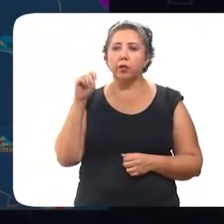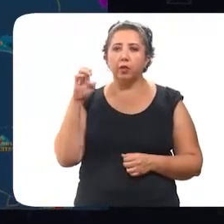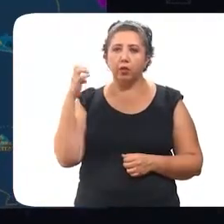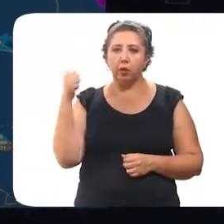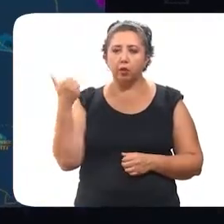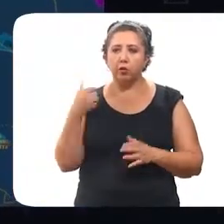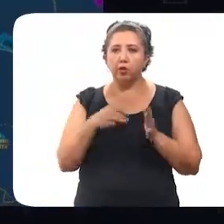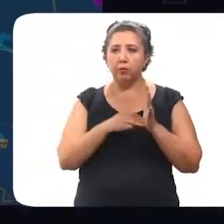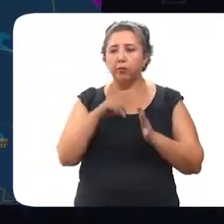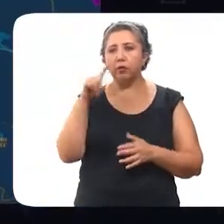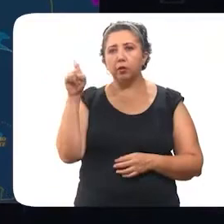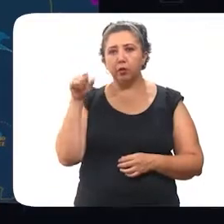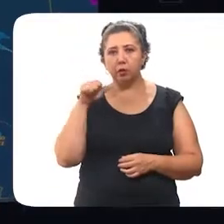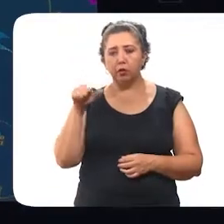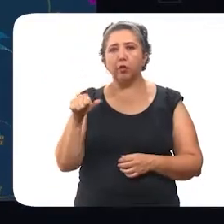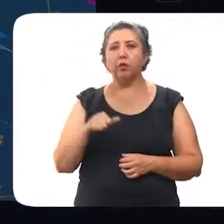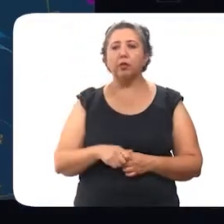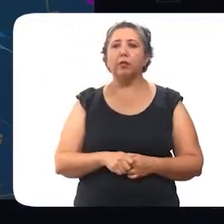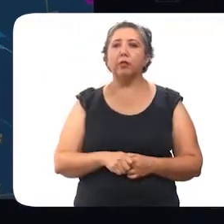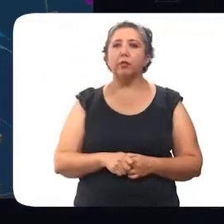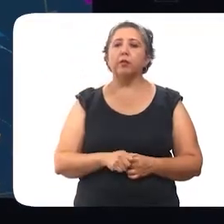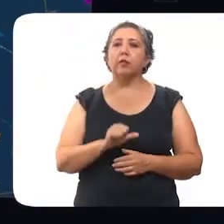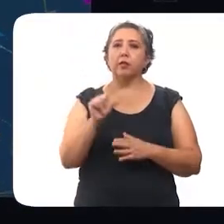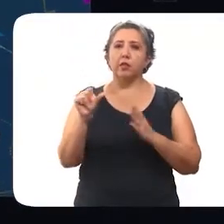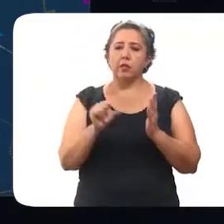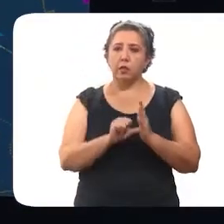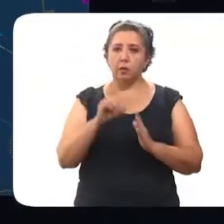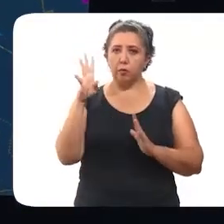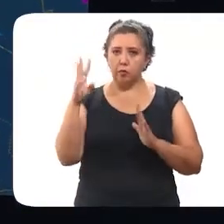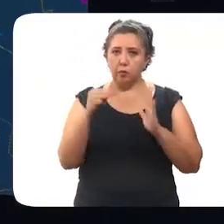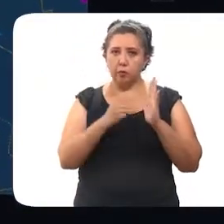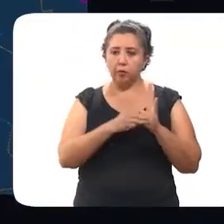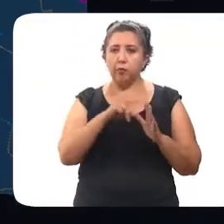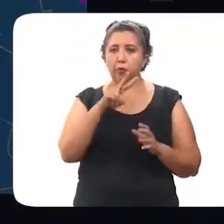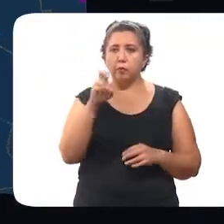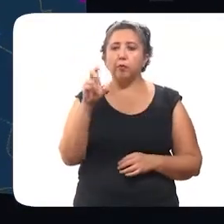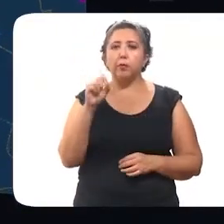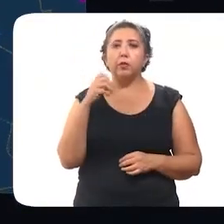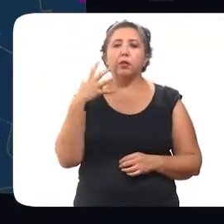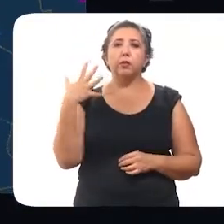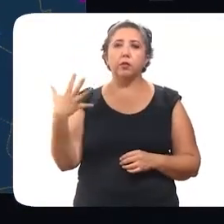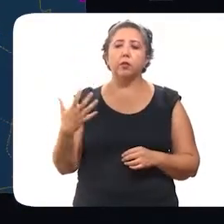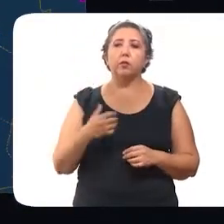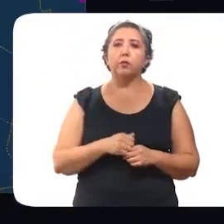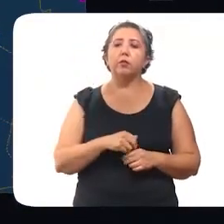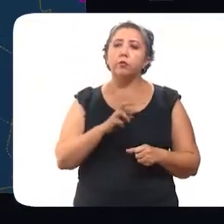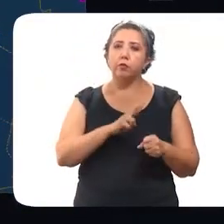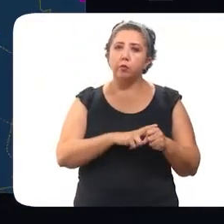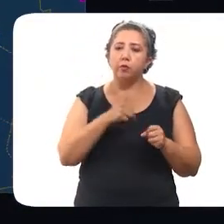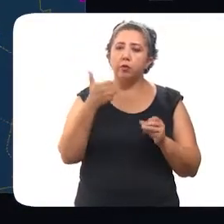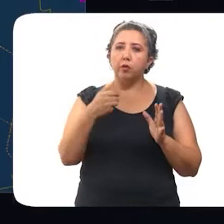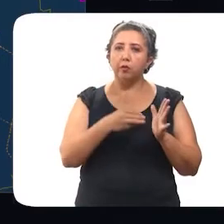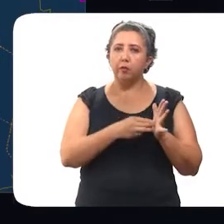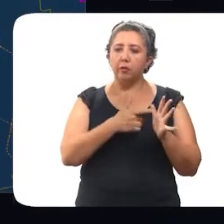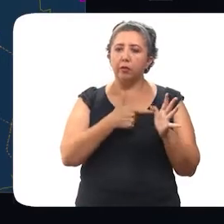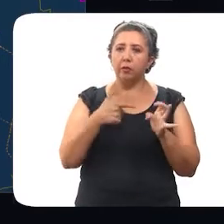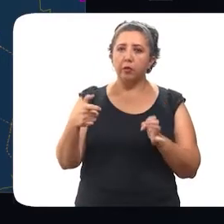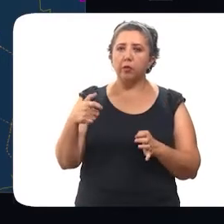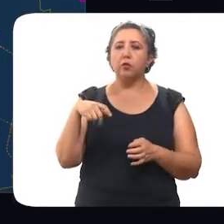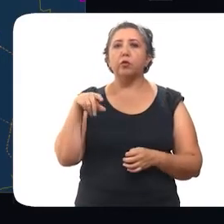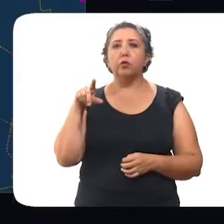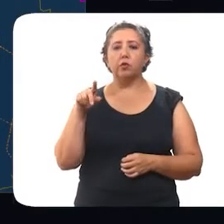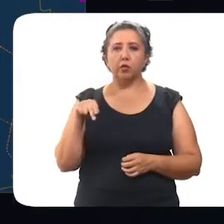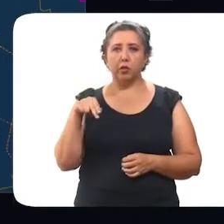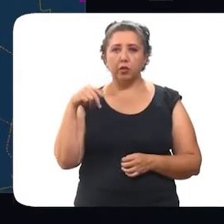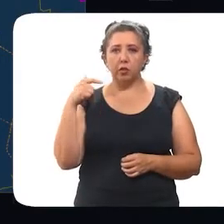oriente, 11.116, en la zona centro, 4.225, en la zona sur,